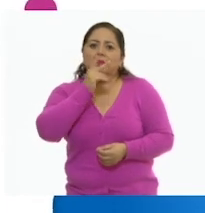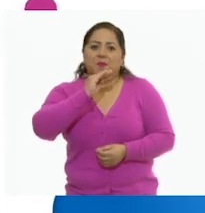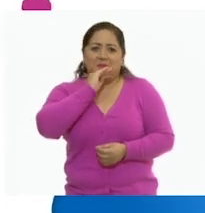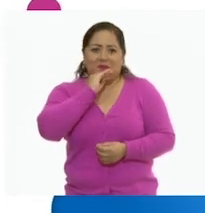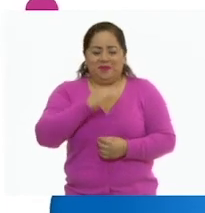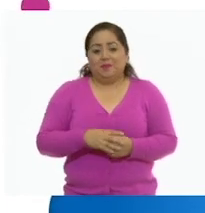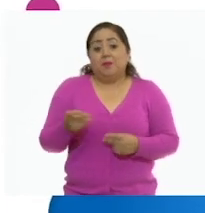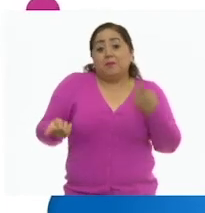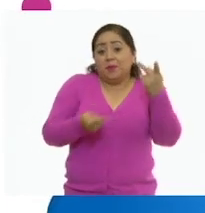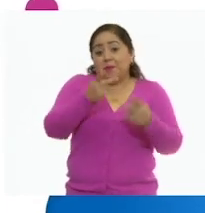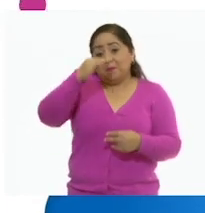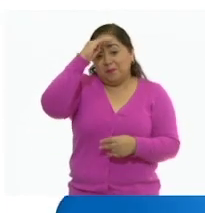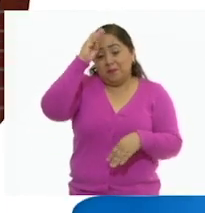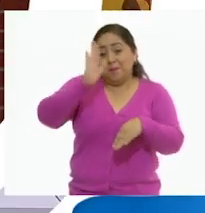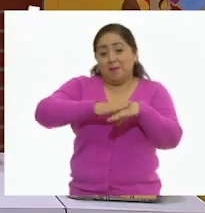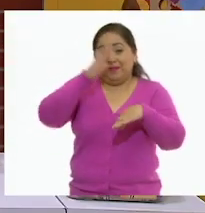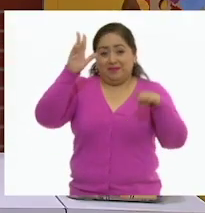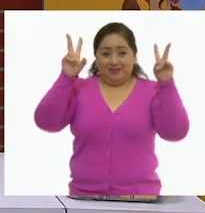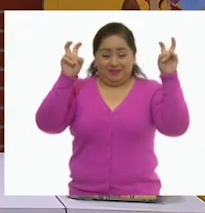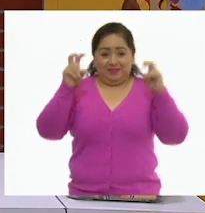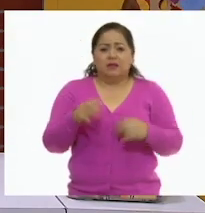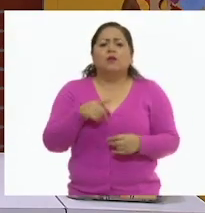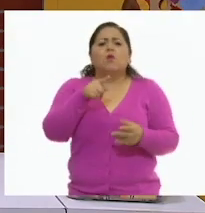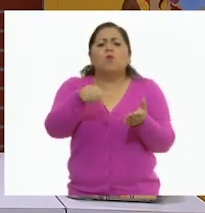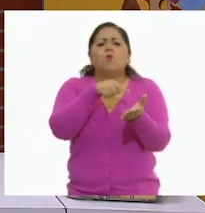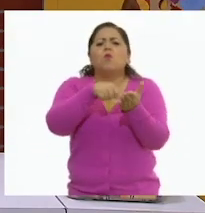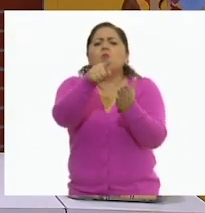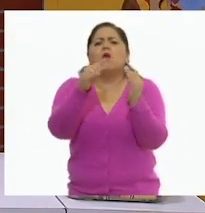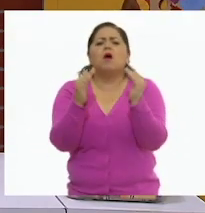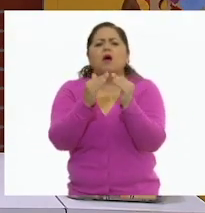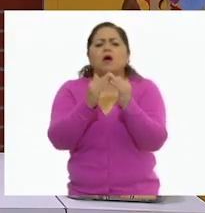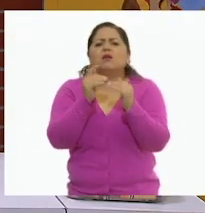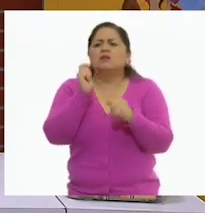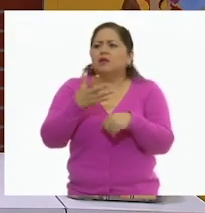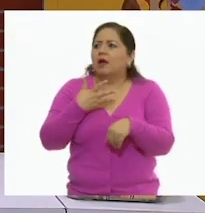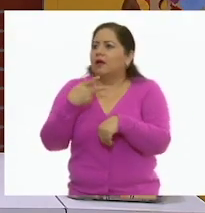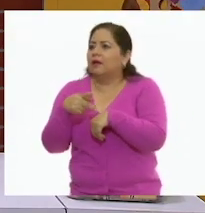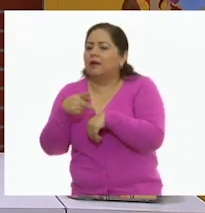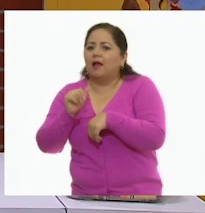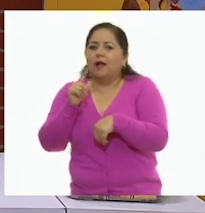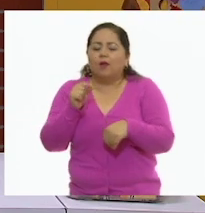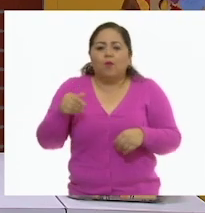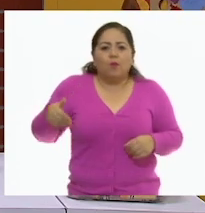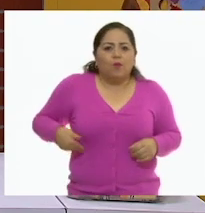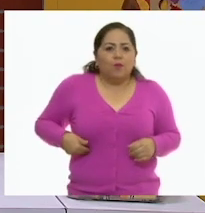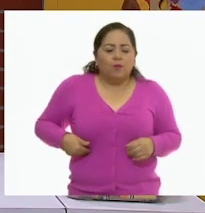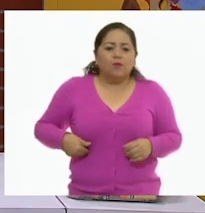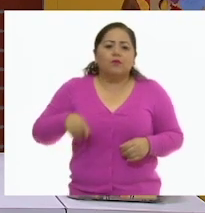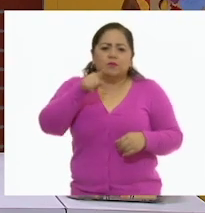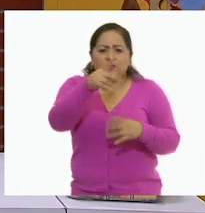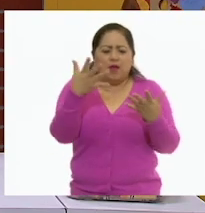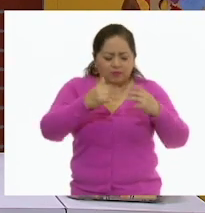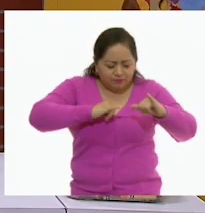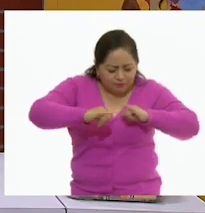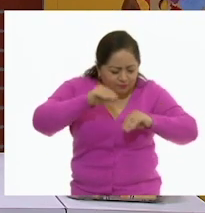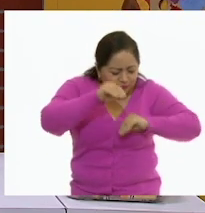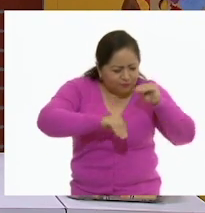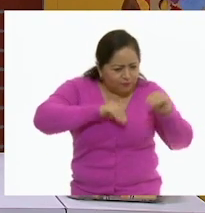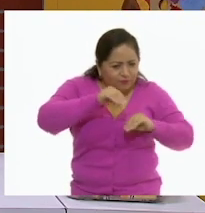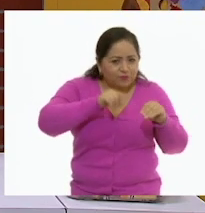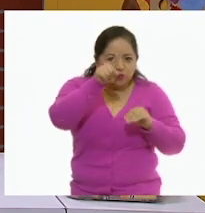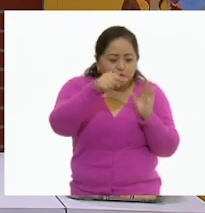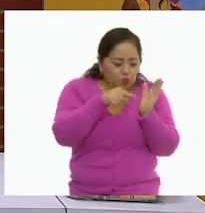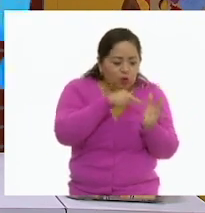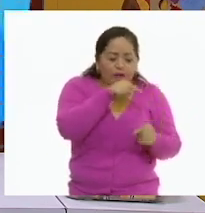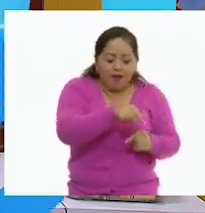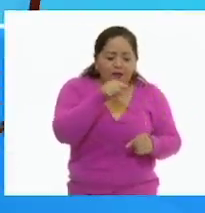Preguntas para pensar más sobre el tema. ¿Qué lugares de tu casa representan riesgo de accidentes? Elabora un croquis de tu casa y